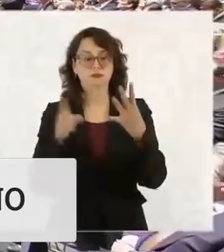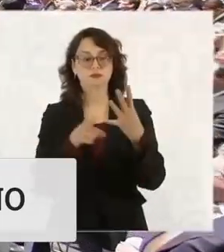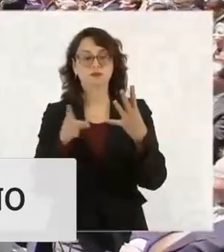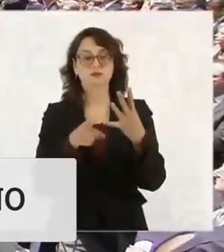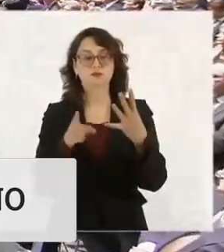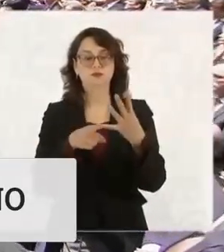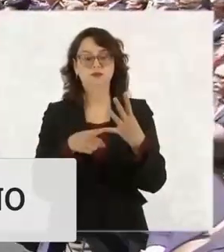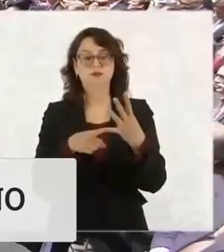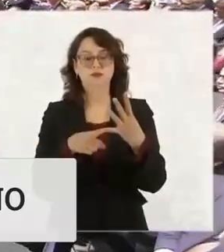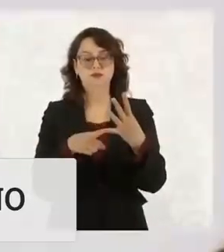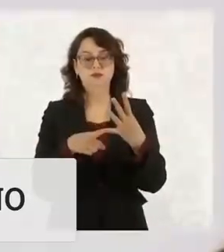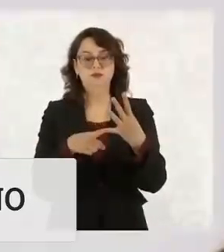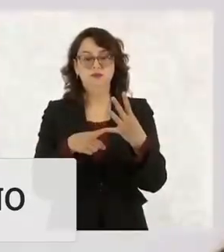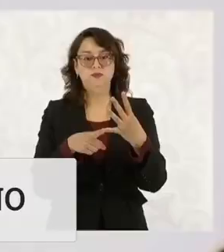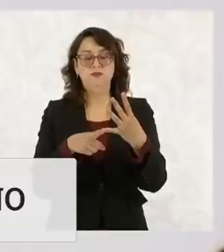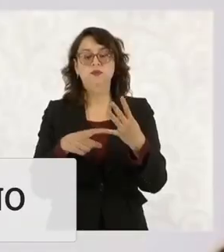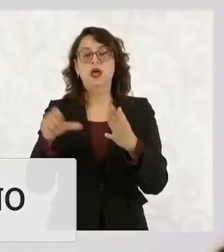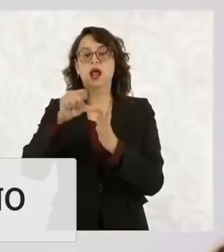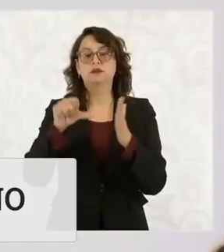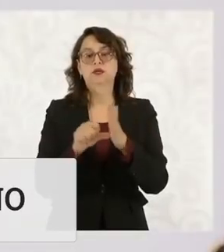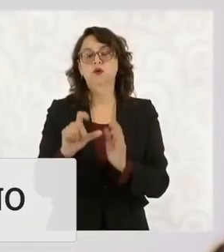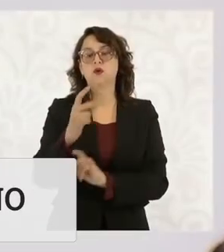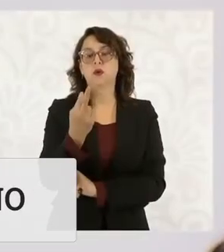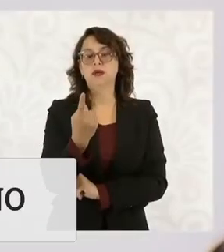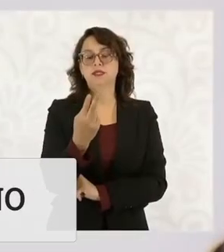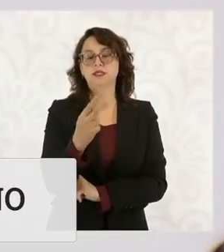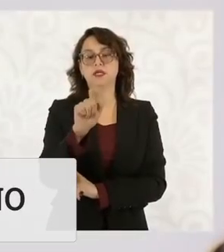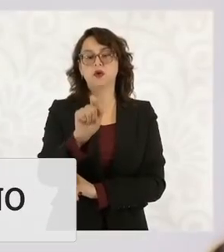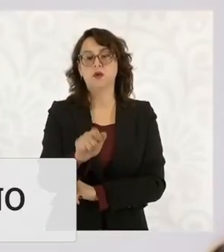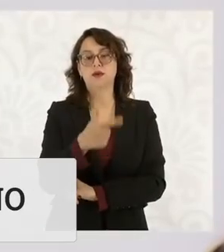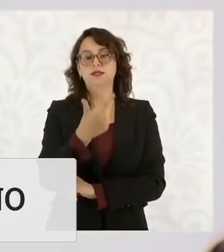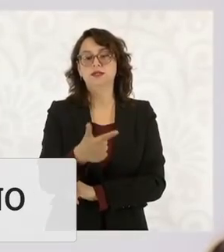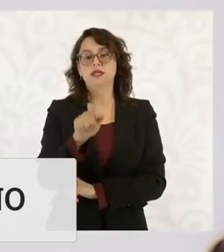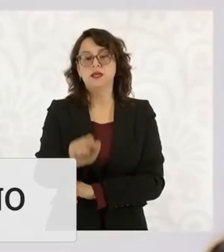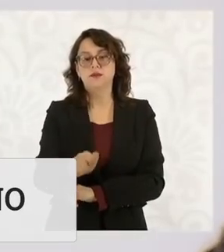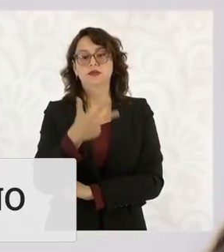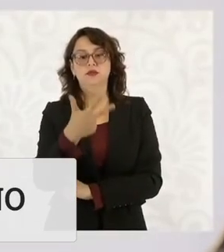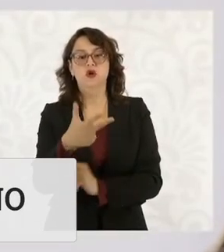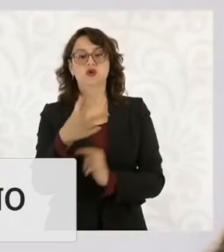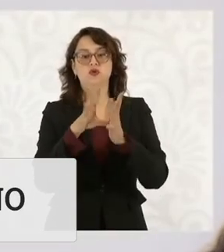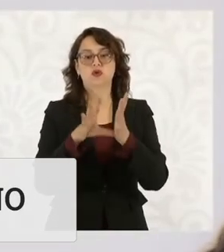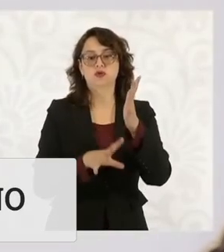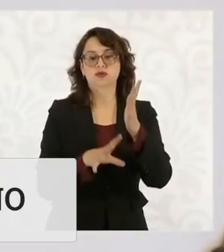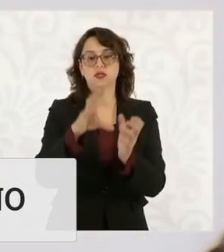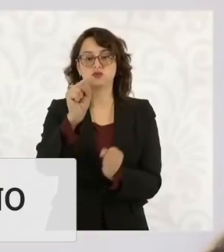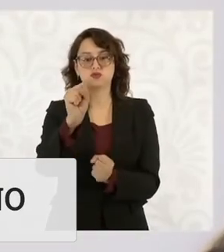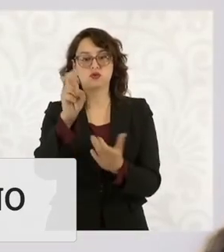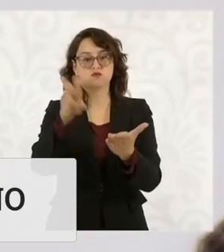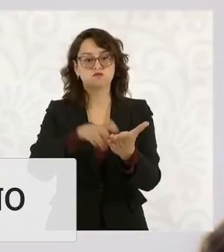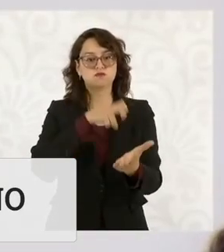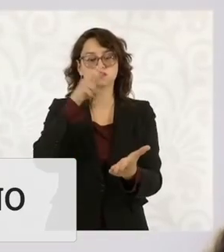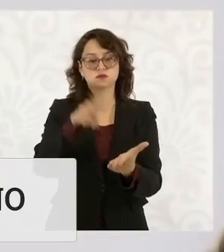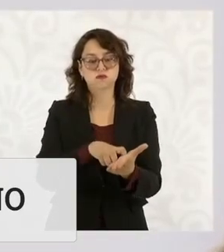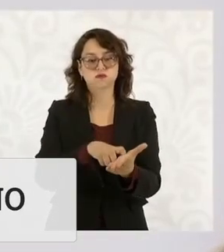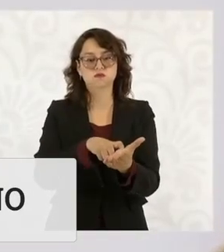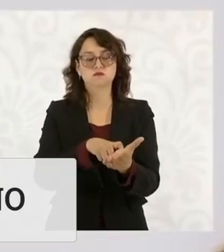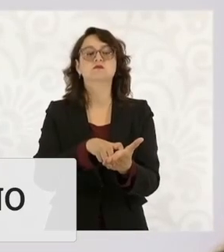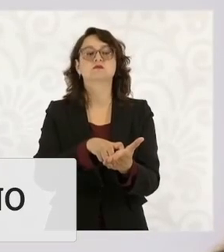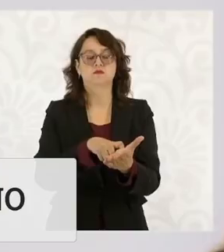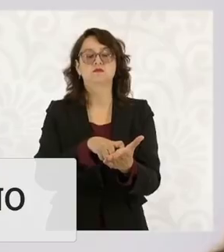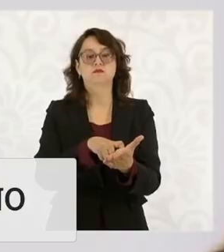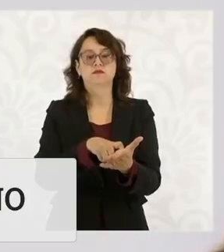4. Reformas a los artículos 25, 27 y 28 de la Constitución para